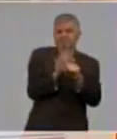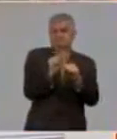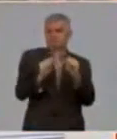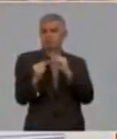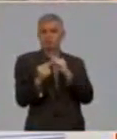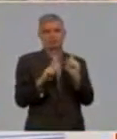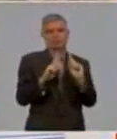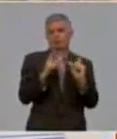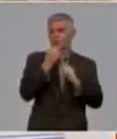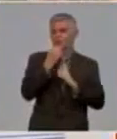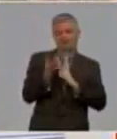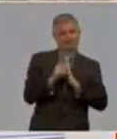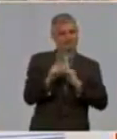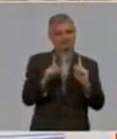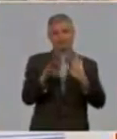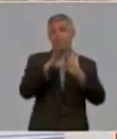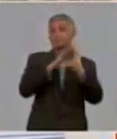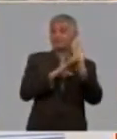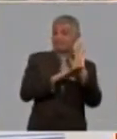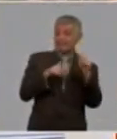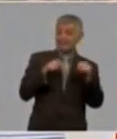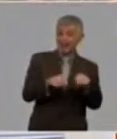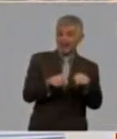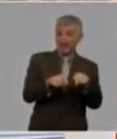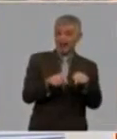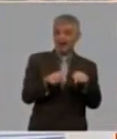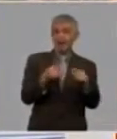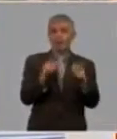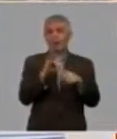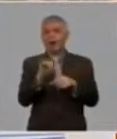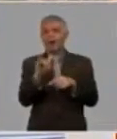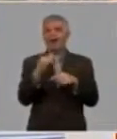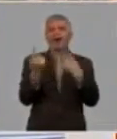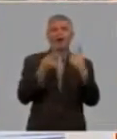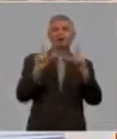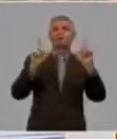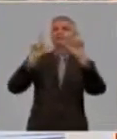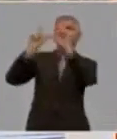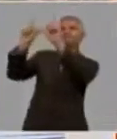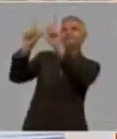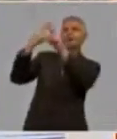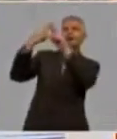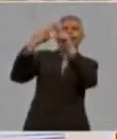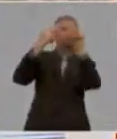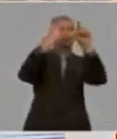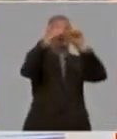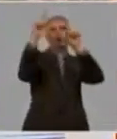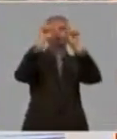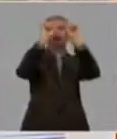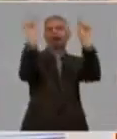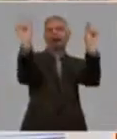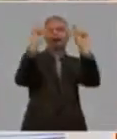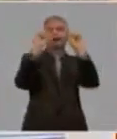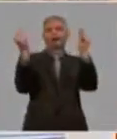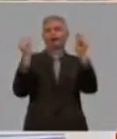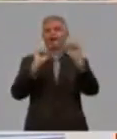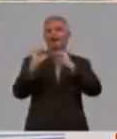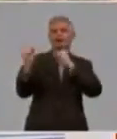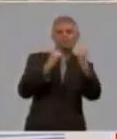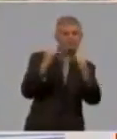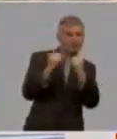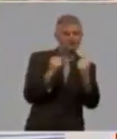que tienen que ver con señalizar los ómnibus, reforzamiento, en